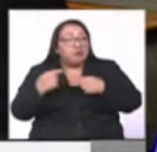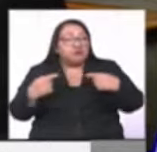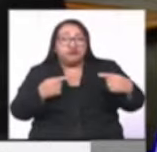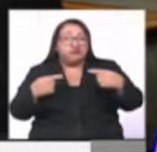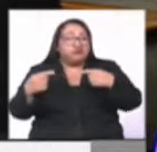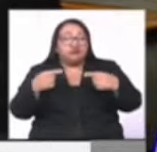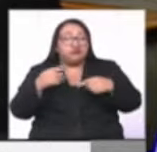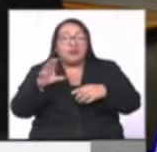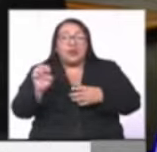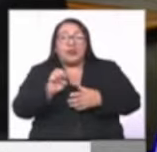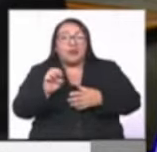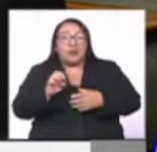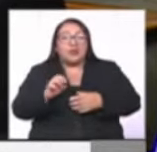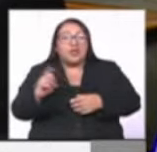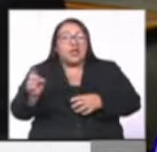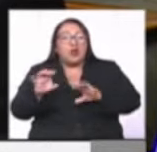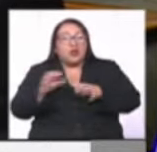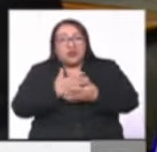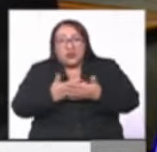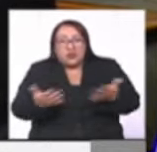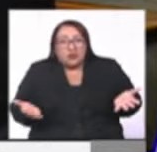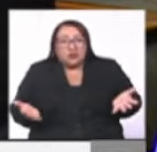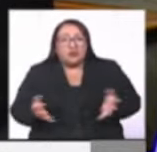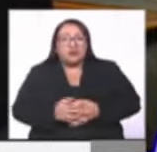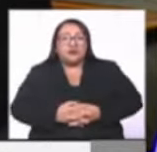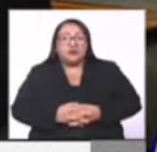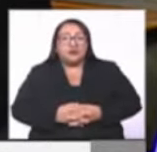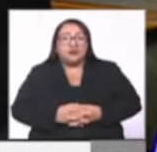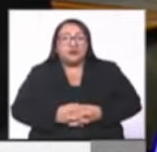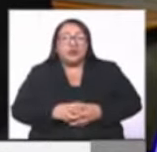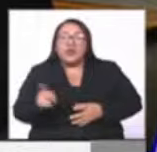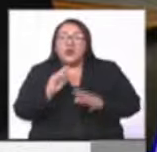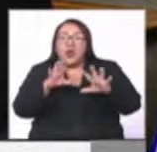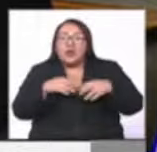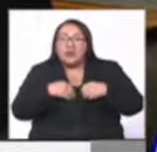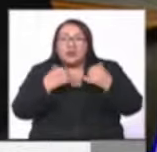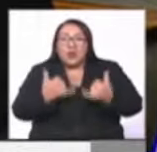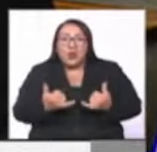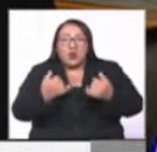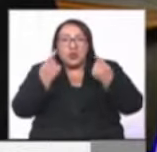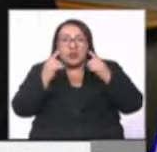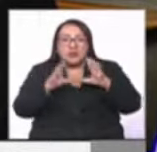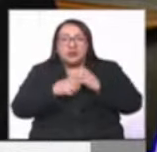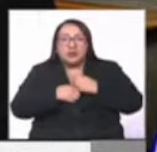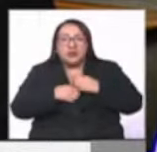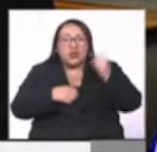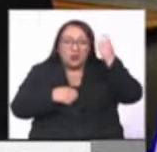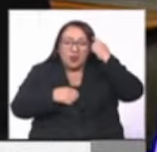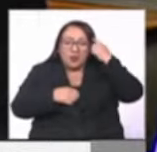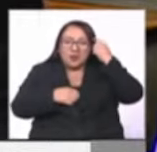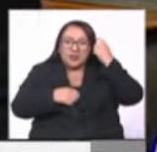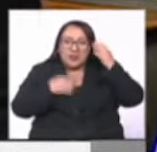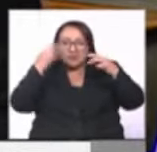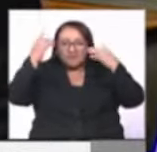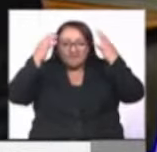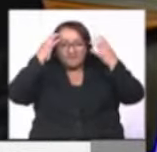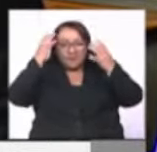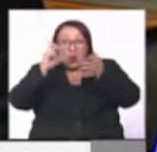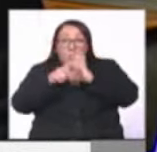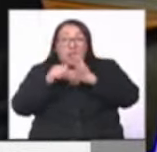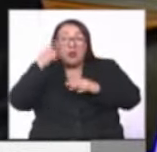antisistema que lo arrasen todo que no se adopte hoy una decisión irreflexiva que tengamos que